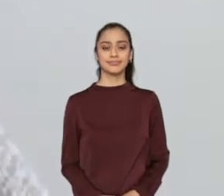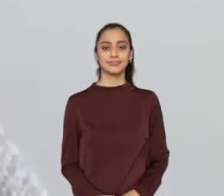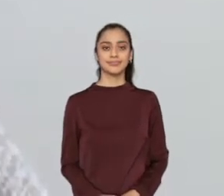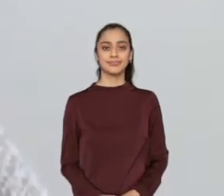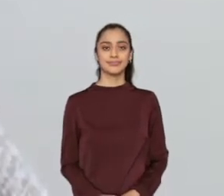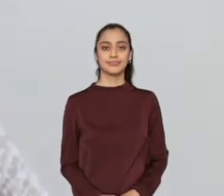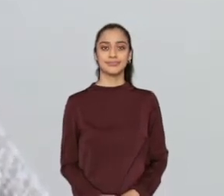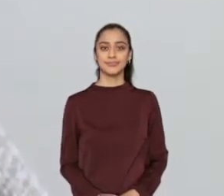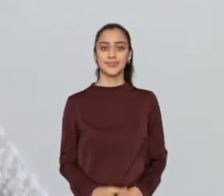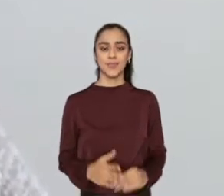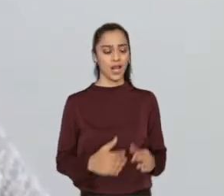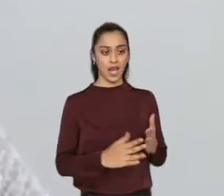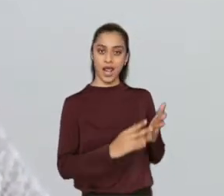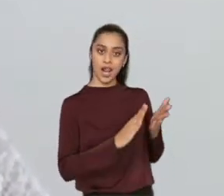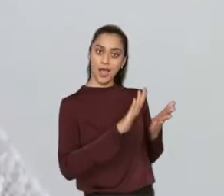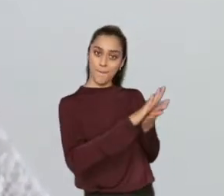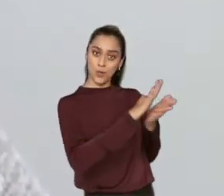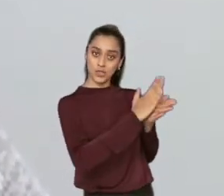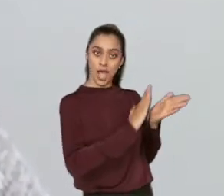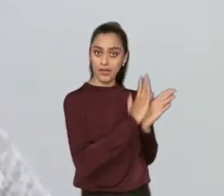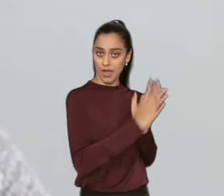me hizo la portada